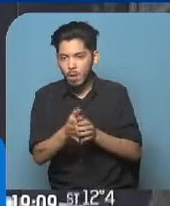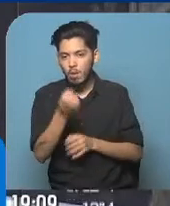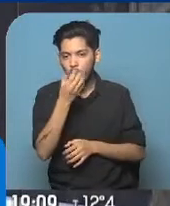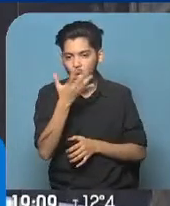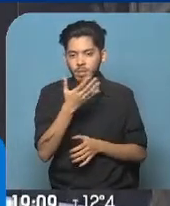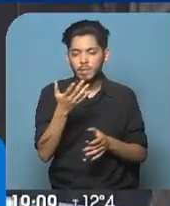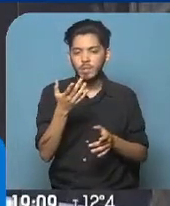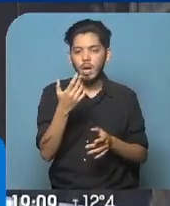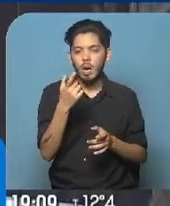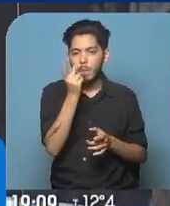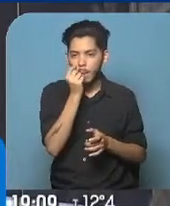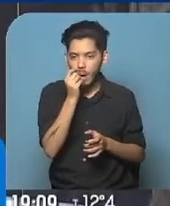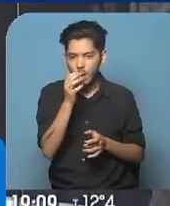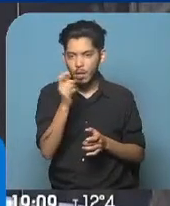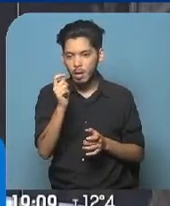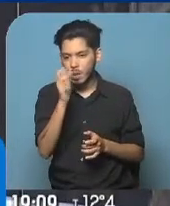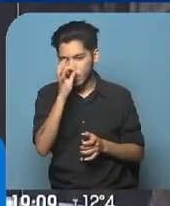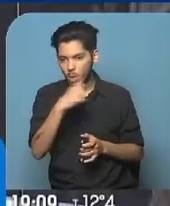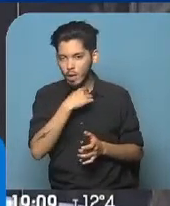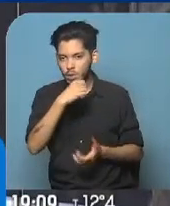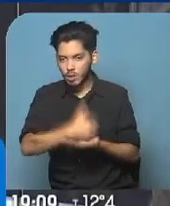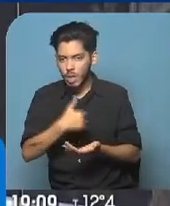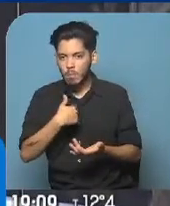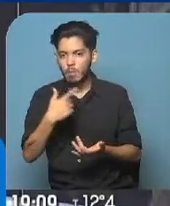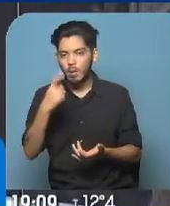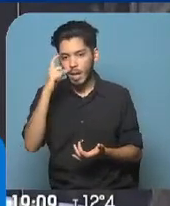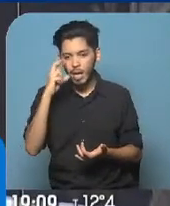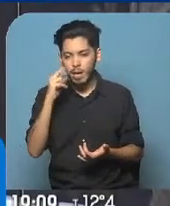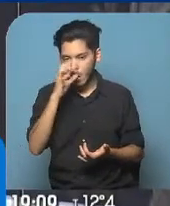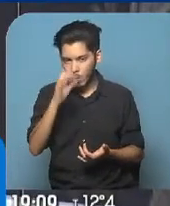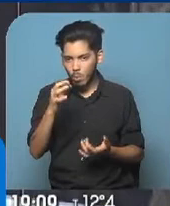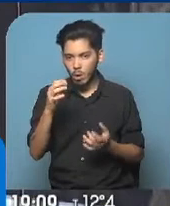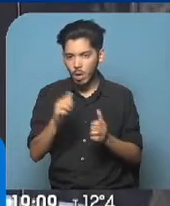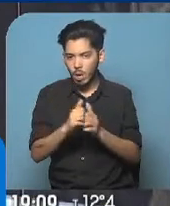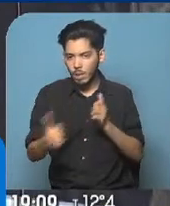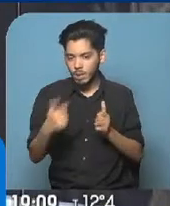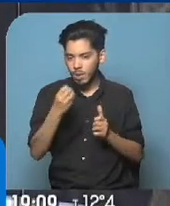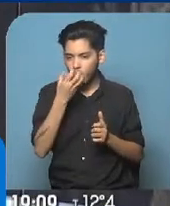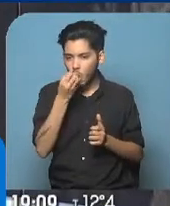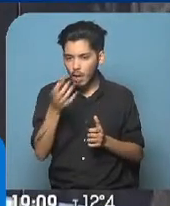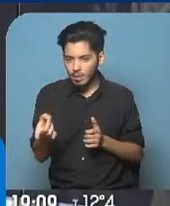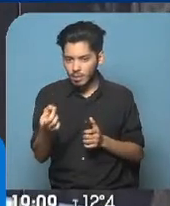padre con el cual nunca quiso estar porque erika nunca se había despegado de mier de florencia